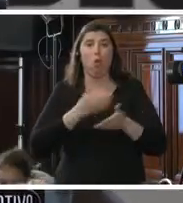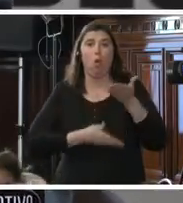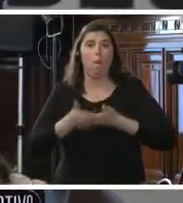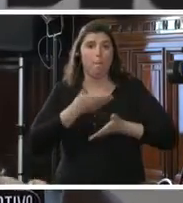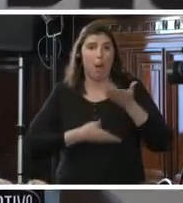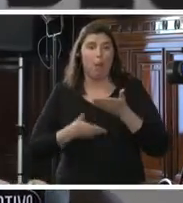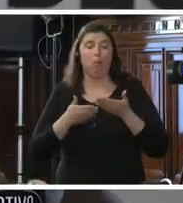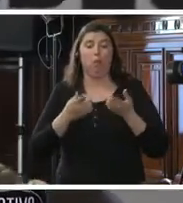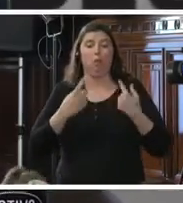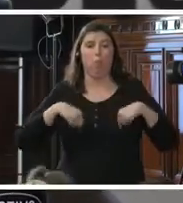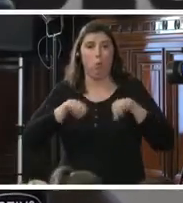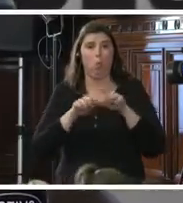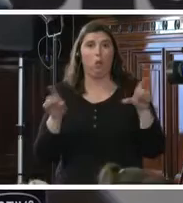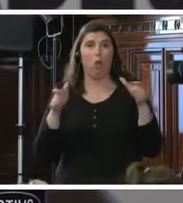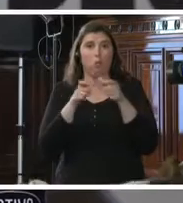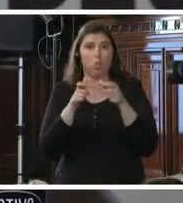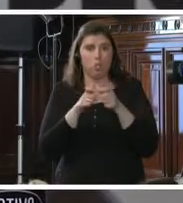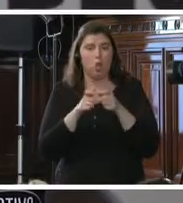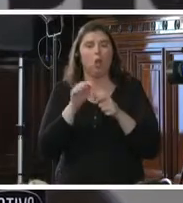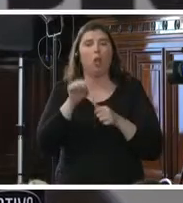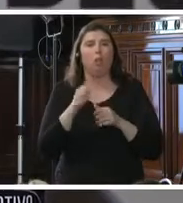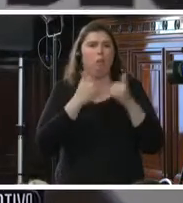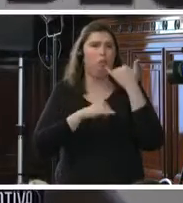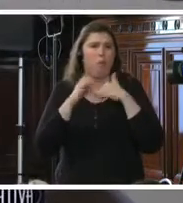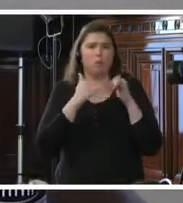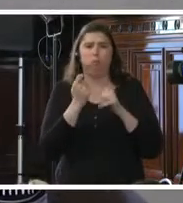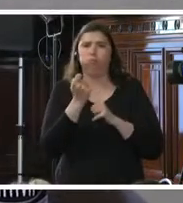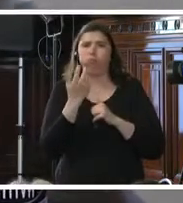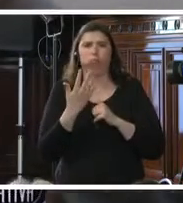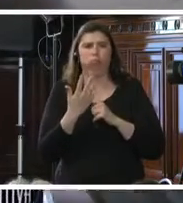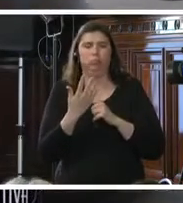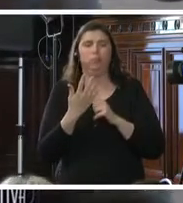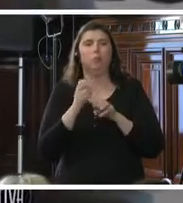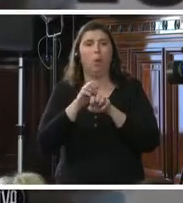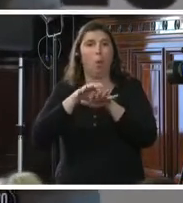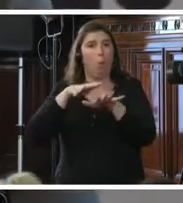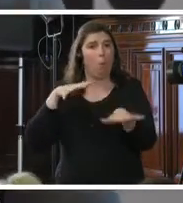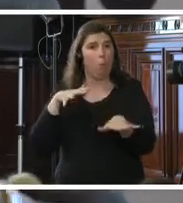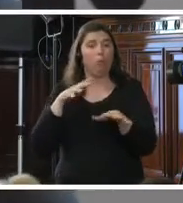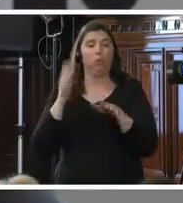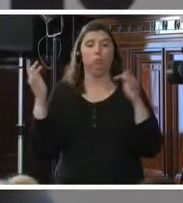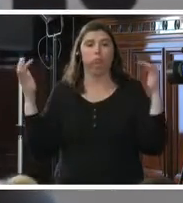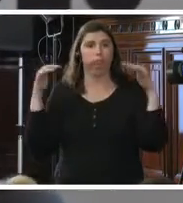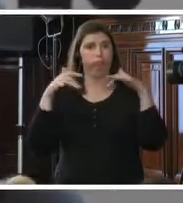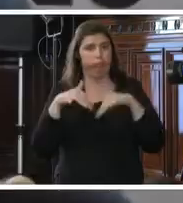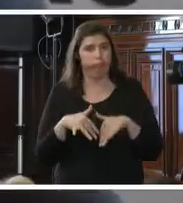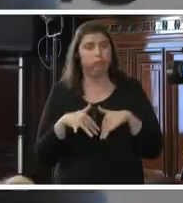la Comisión información tan valiosa. Al público presente, también